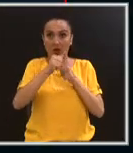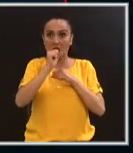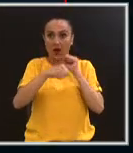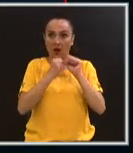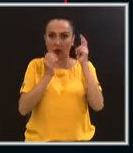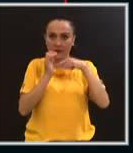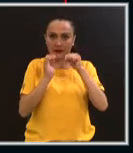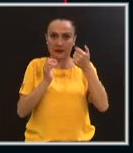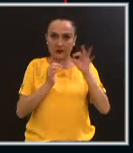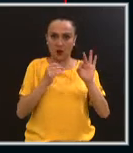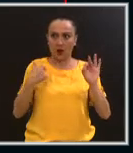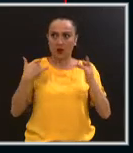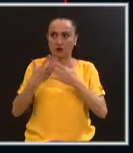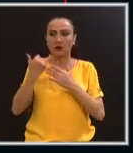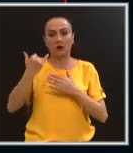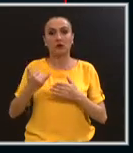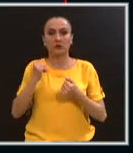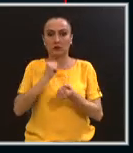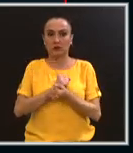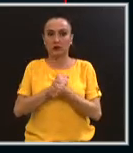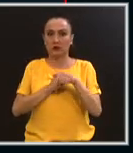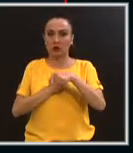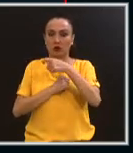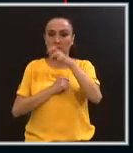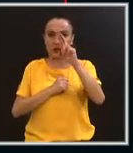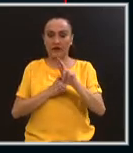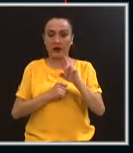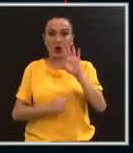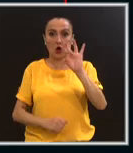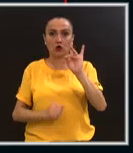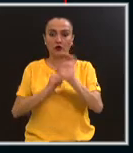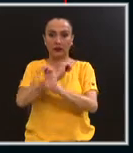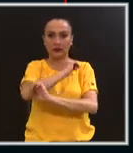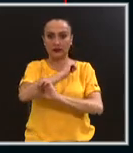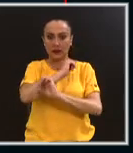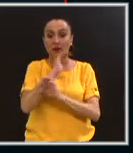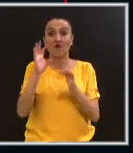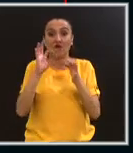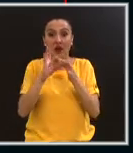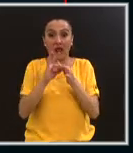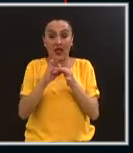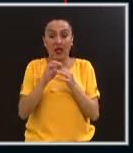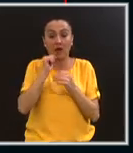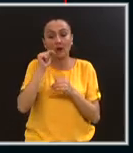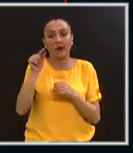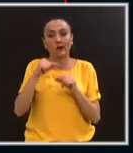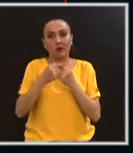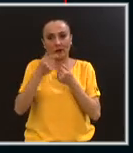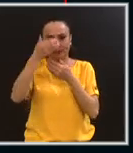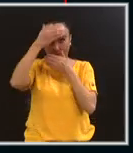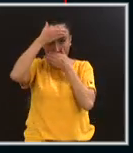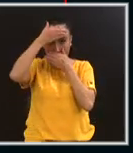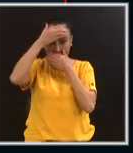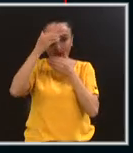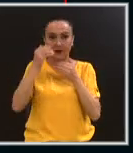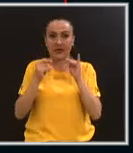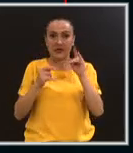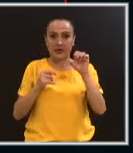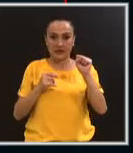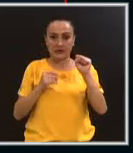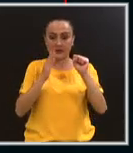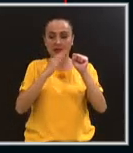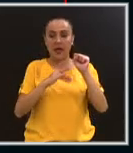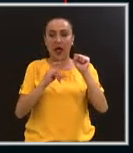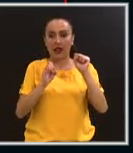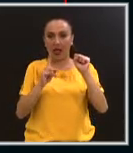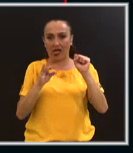2019 y a la fecha se detuvo en Costa Rica a ocho extranjeros ligados a grupos extremistas entre ISIS y alcaeda